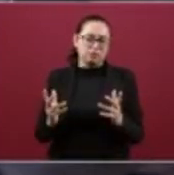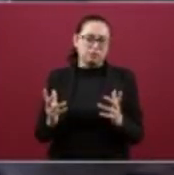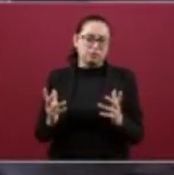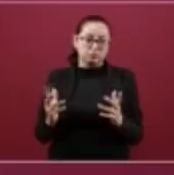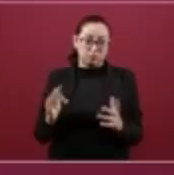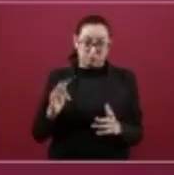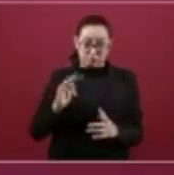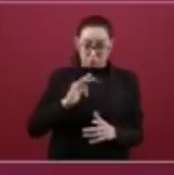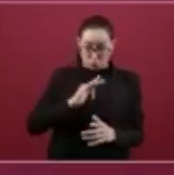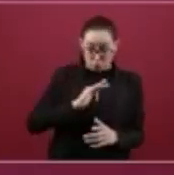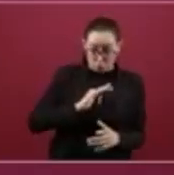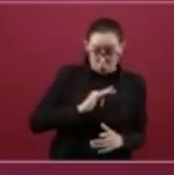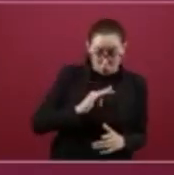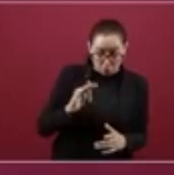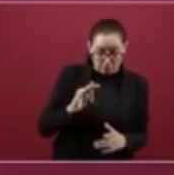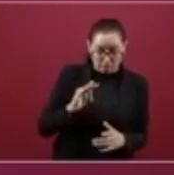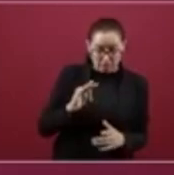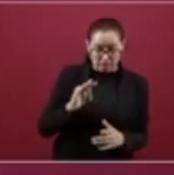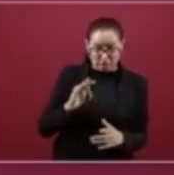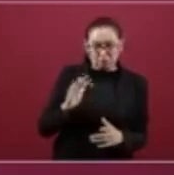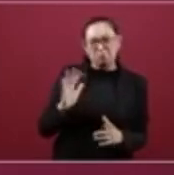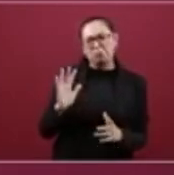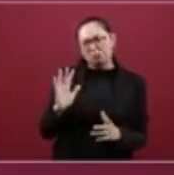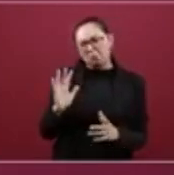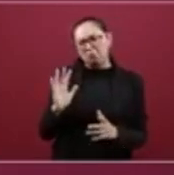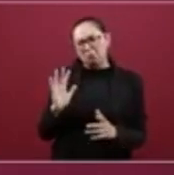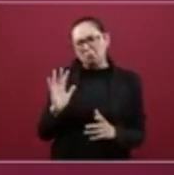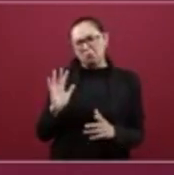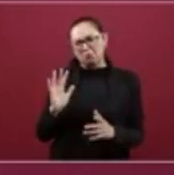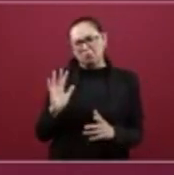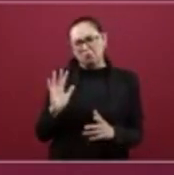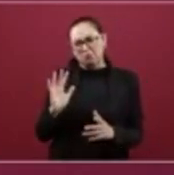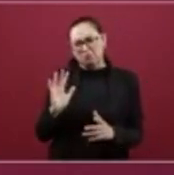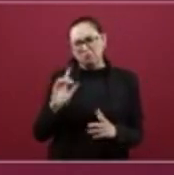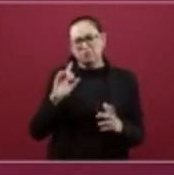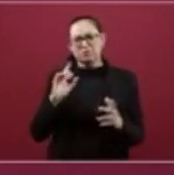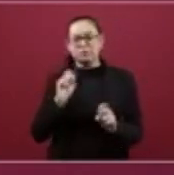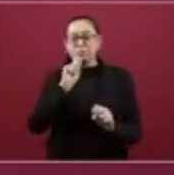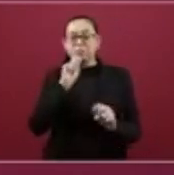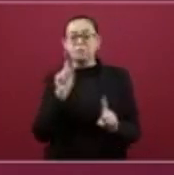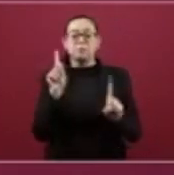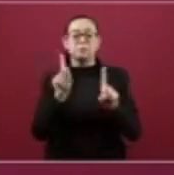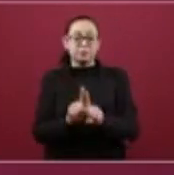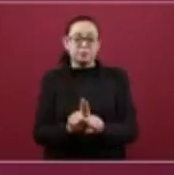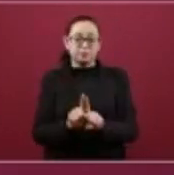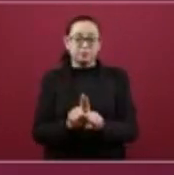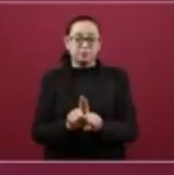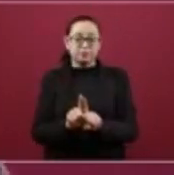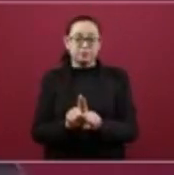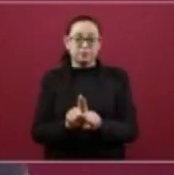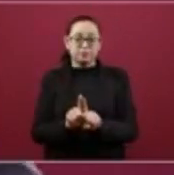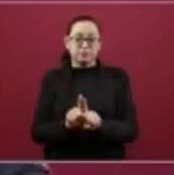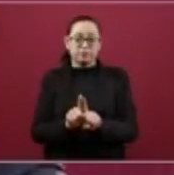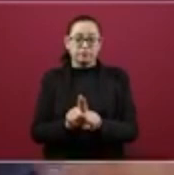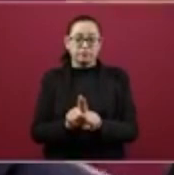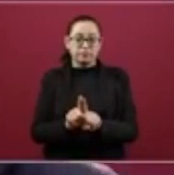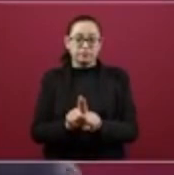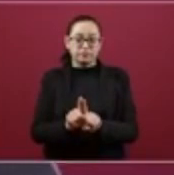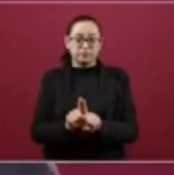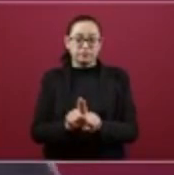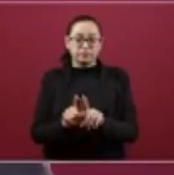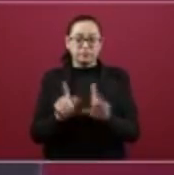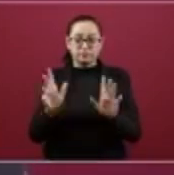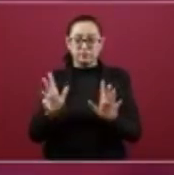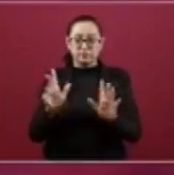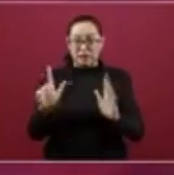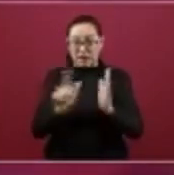técnicamente posibilidades y si se considera que podría reformarse la